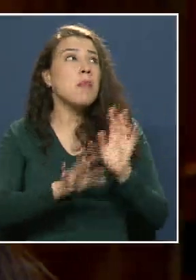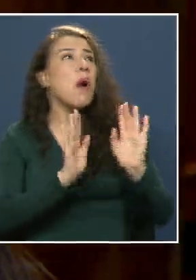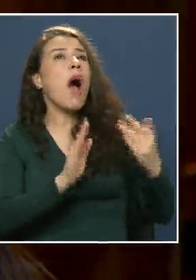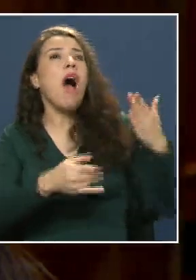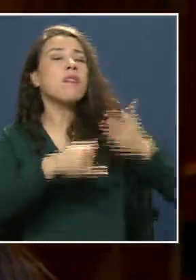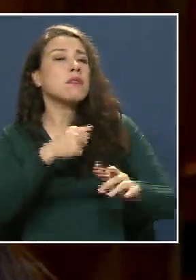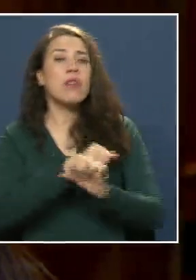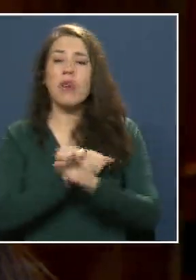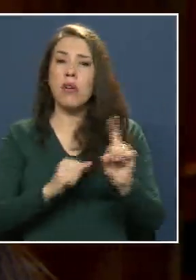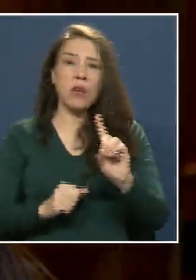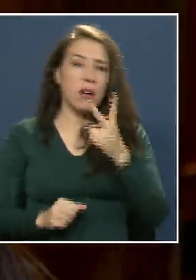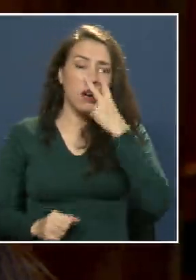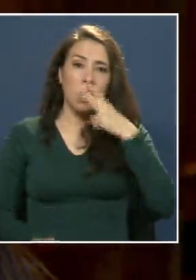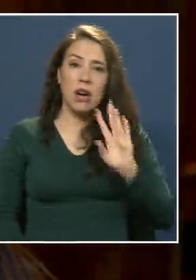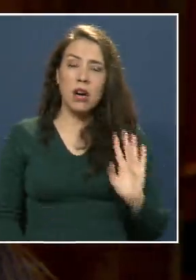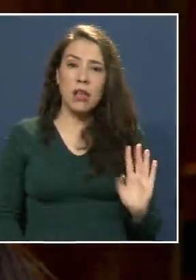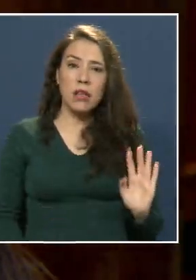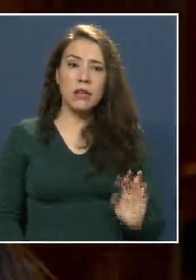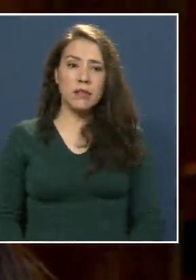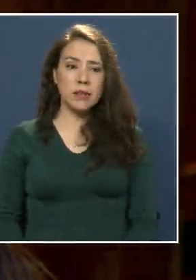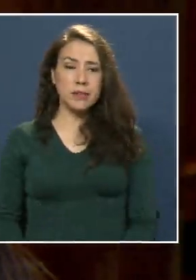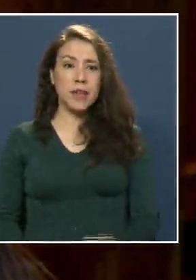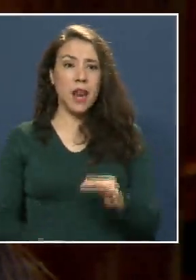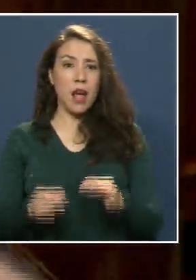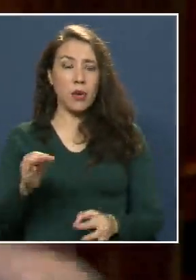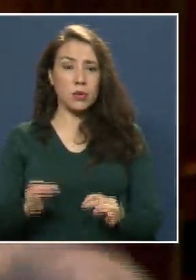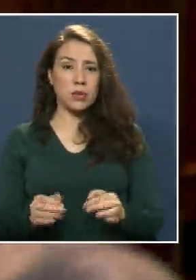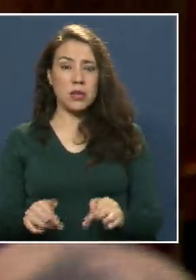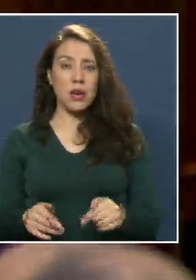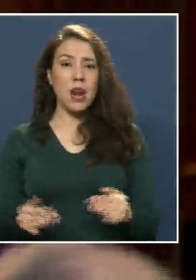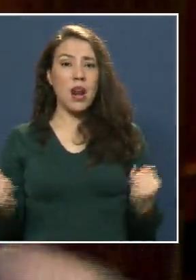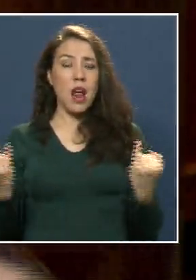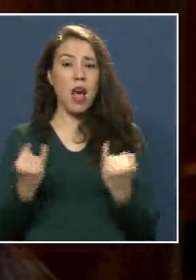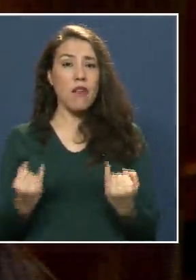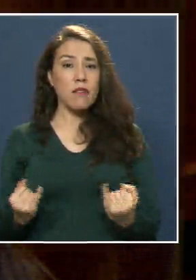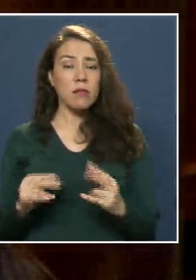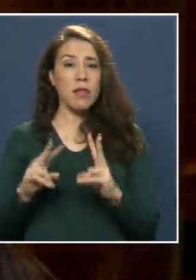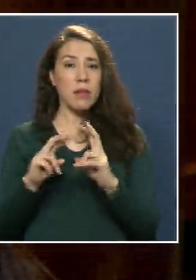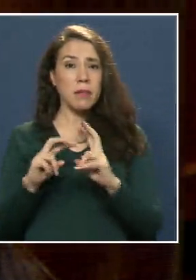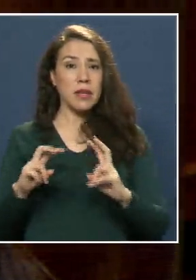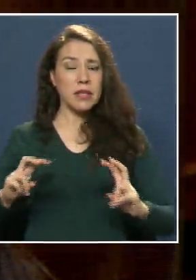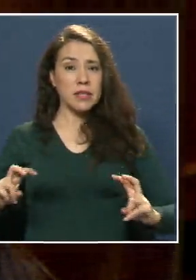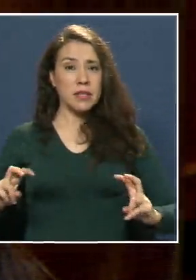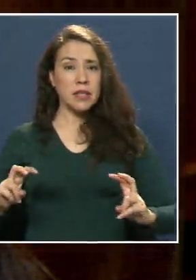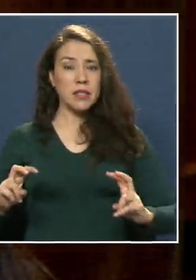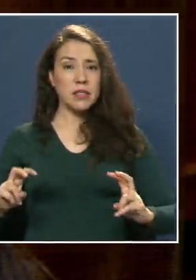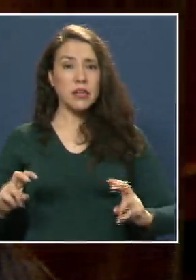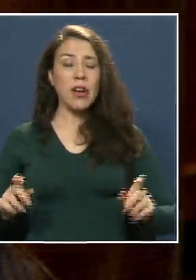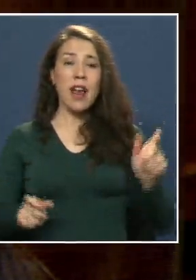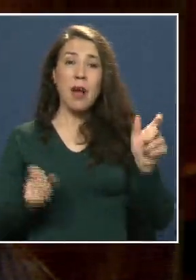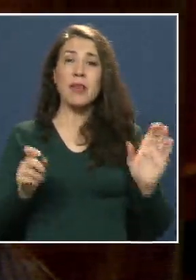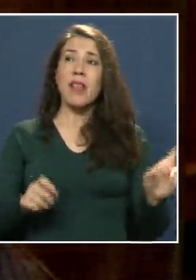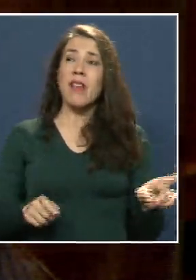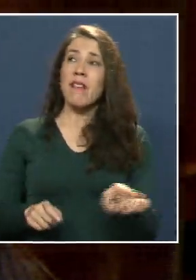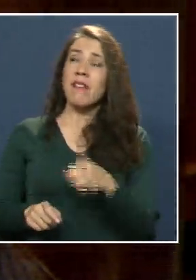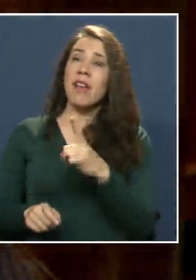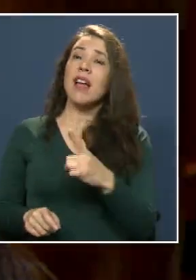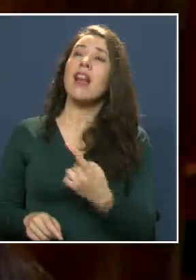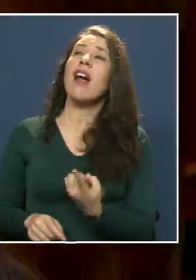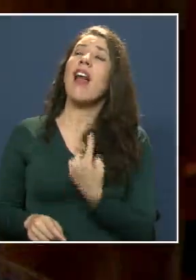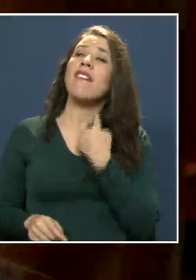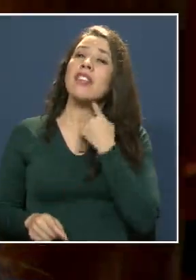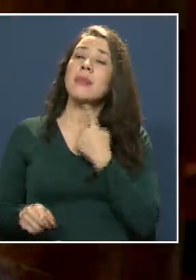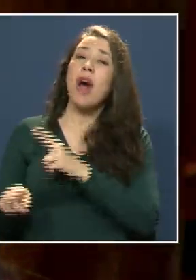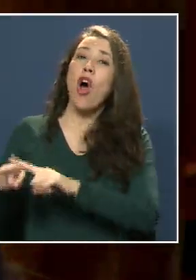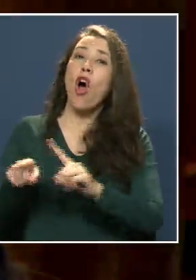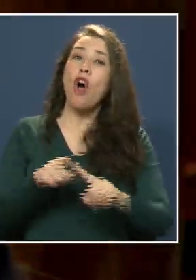nuestra justicia actual. Los procedimientos e investigaciones a que se someten las víctimas de otros delitos